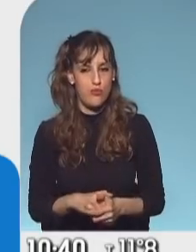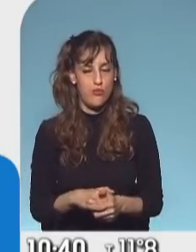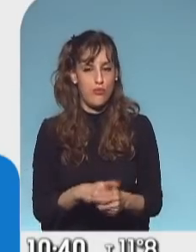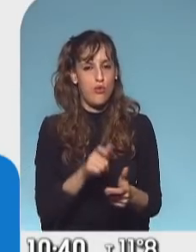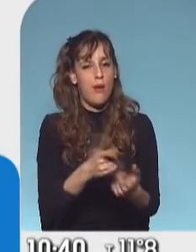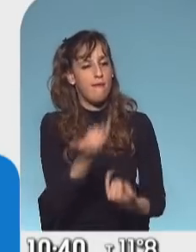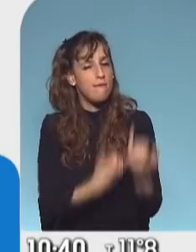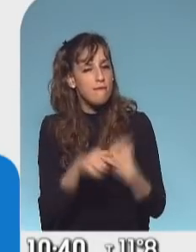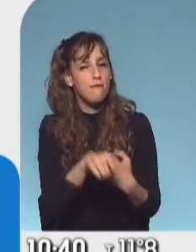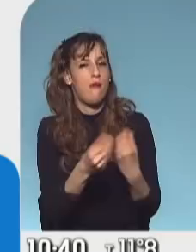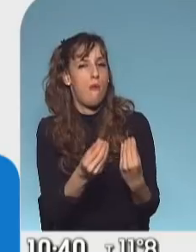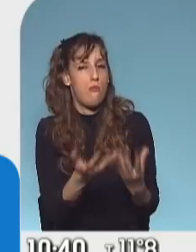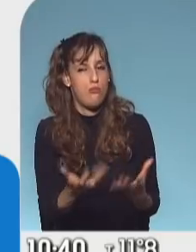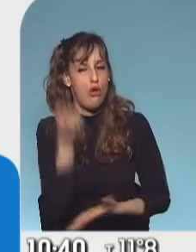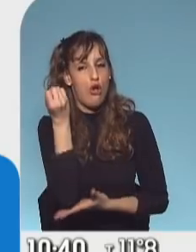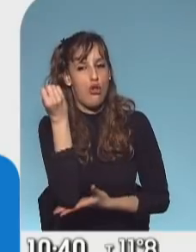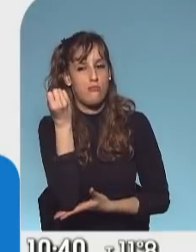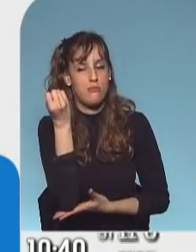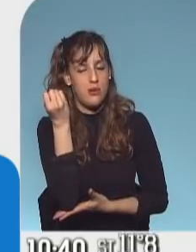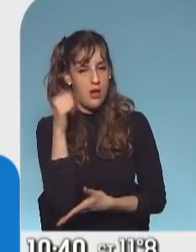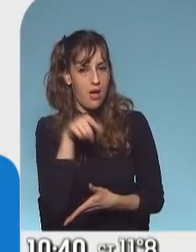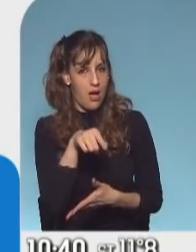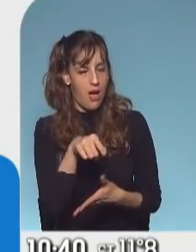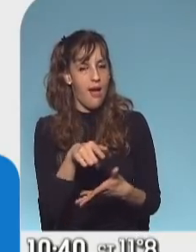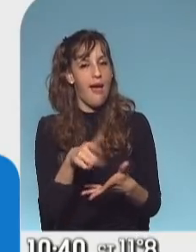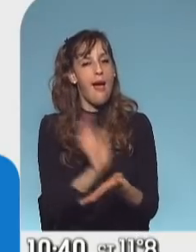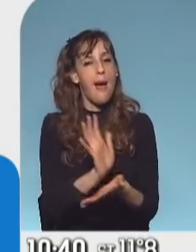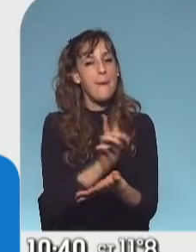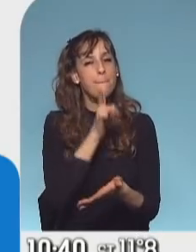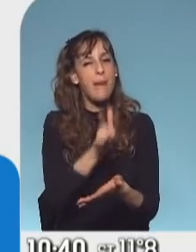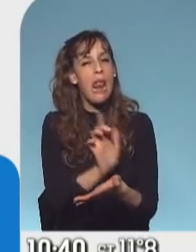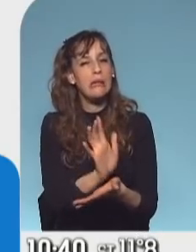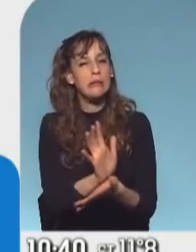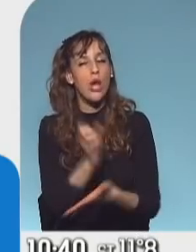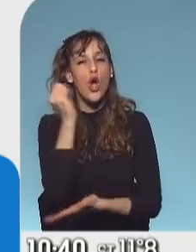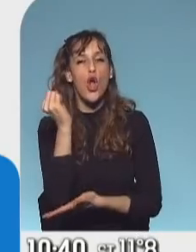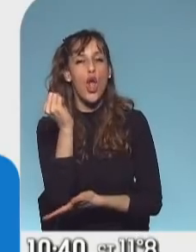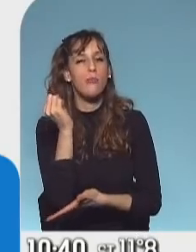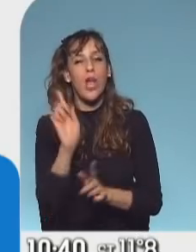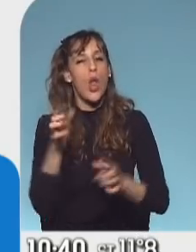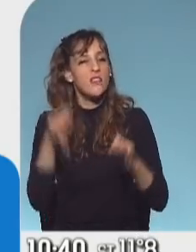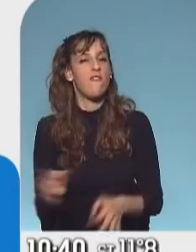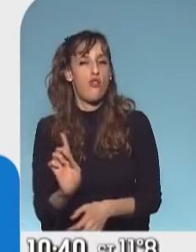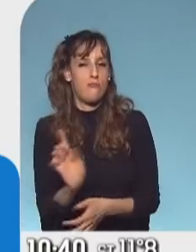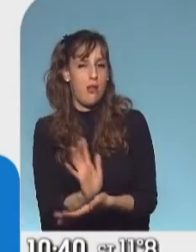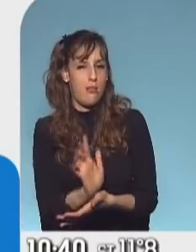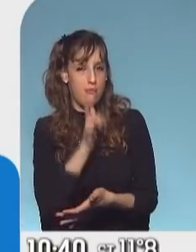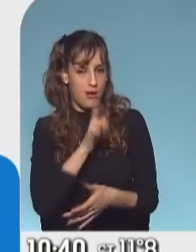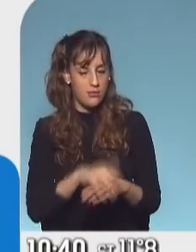que en los términos que uno manejaba se parecía más a la informalidad de la economía que a otra